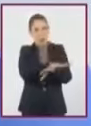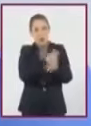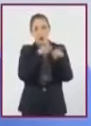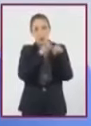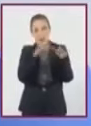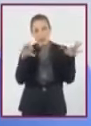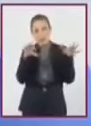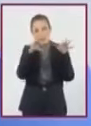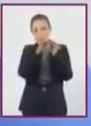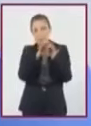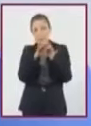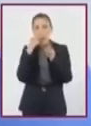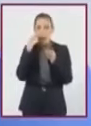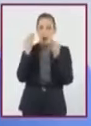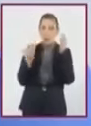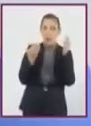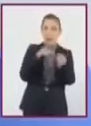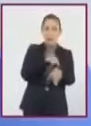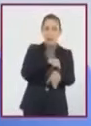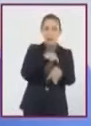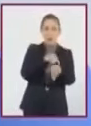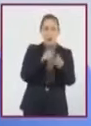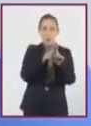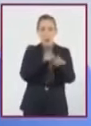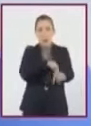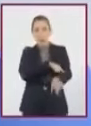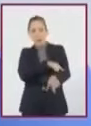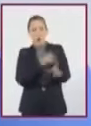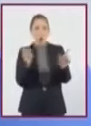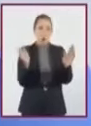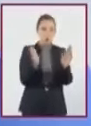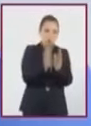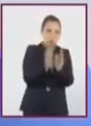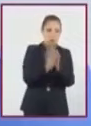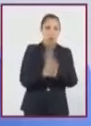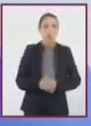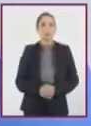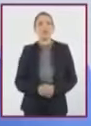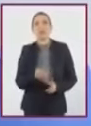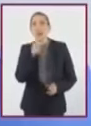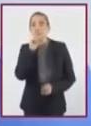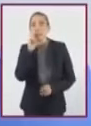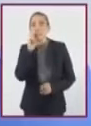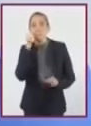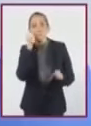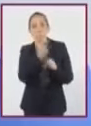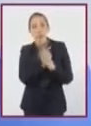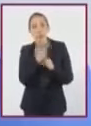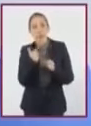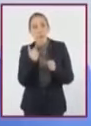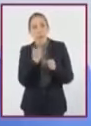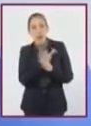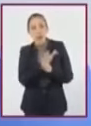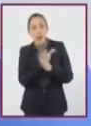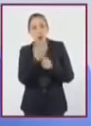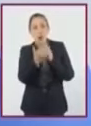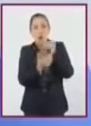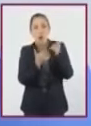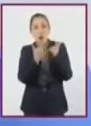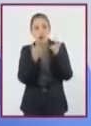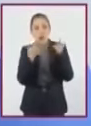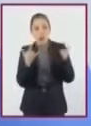y continuidad y comparar la duración de periodos históricos, además de identificar acontecimientos o